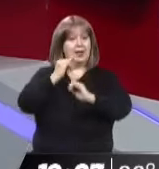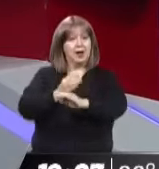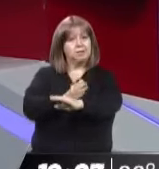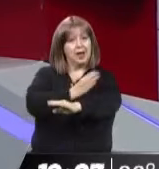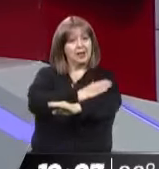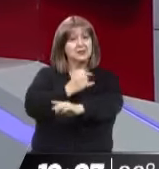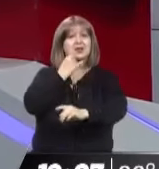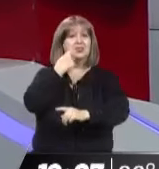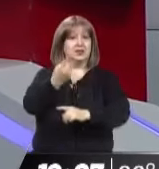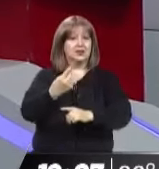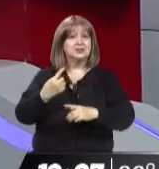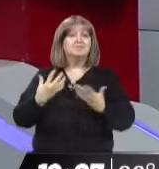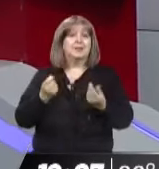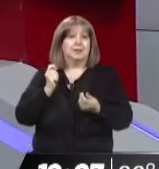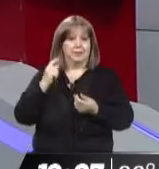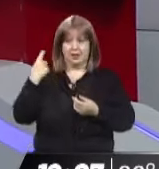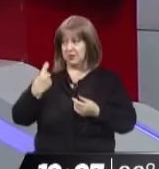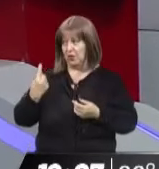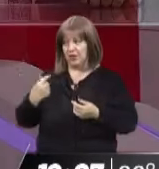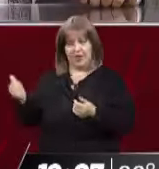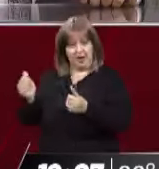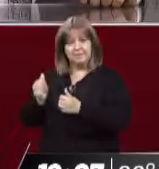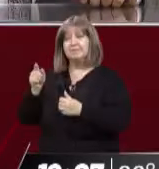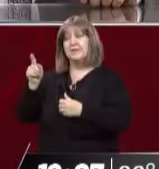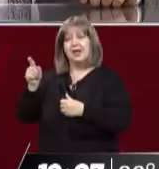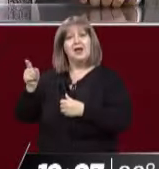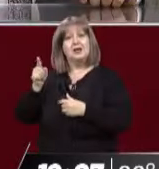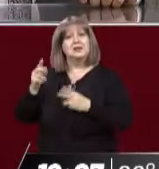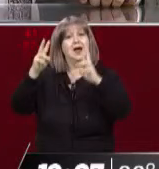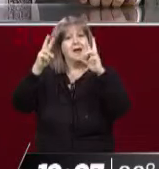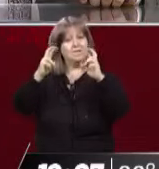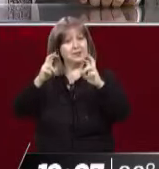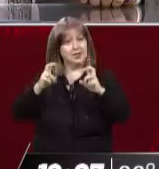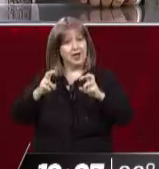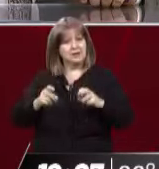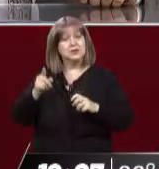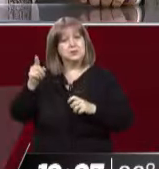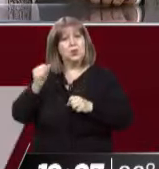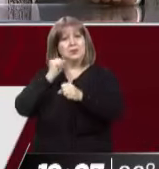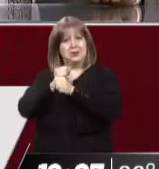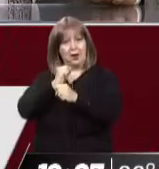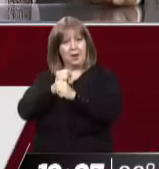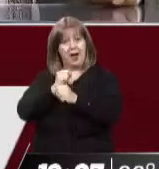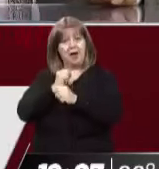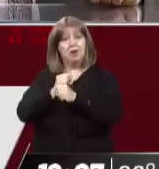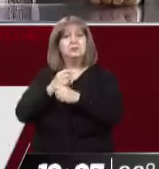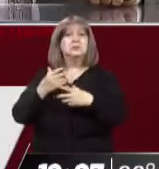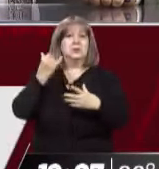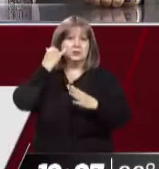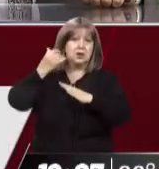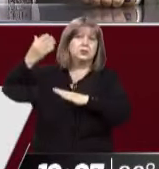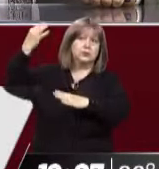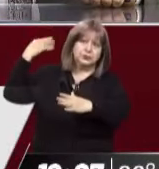causa, y en esto vamos a sumar a Sofía Fernández, donde realmente como equipo de trabajo y no y siguiendo el paso a paso de